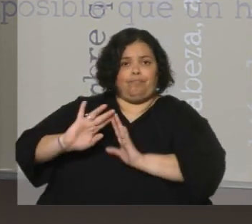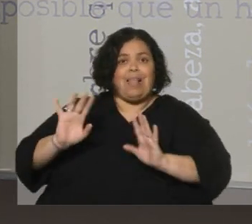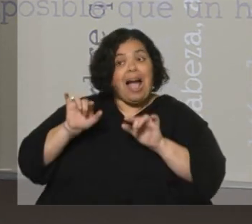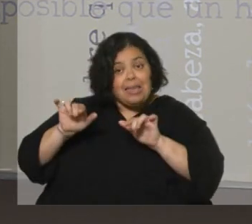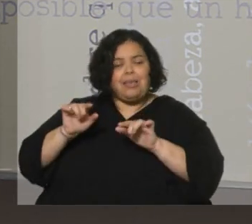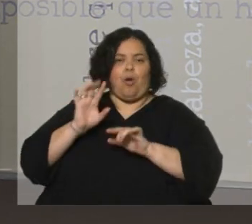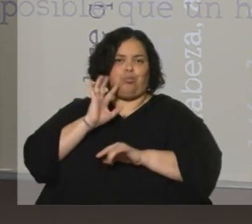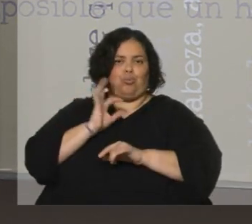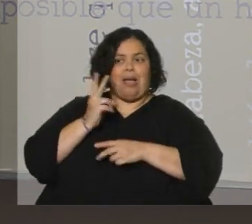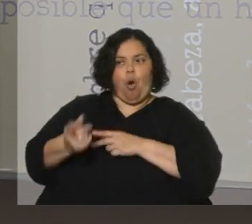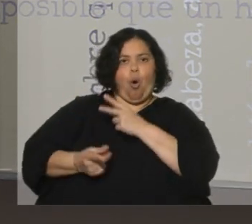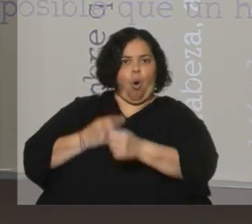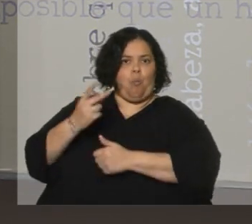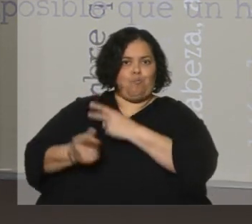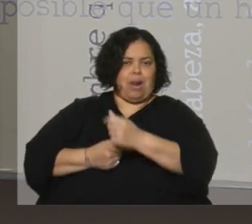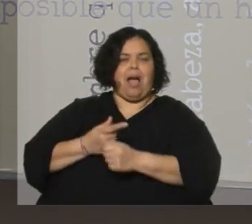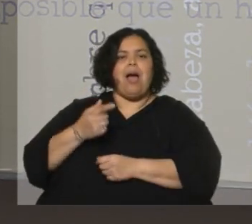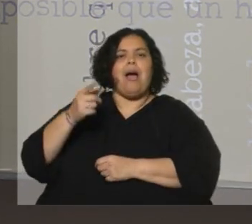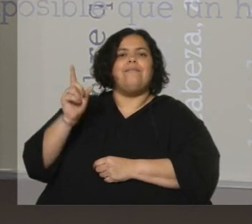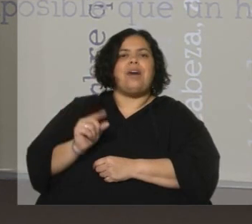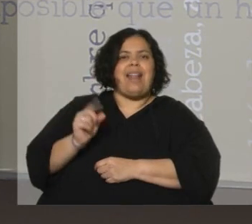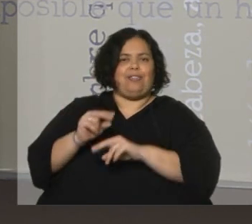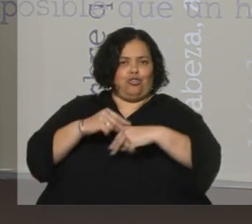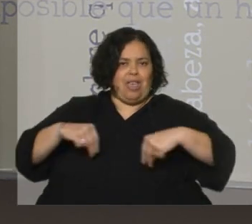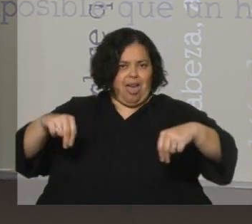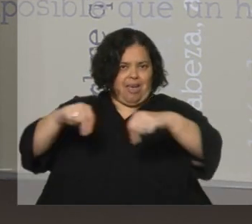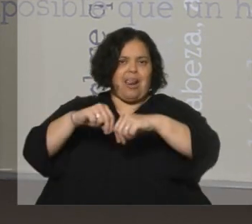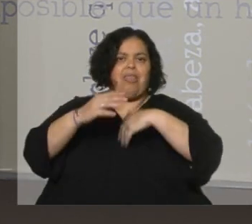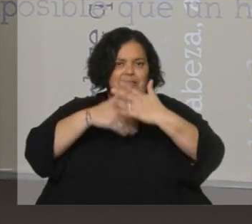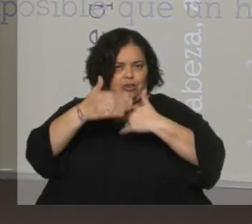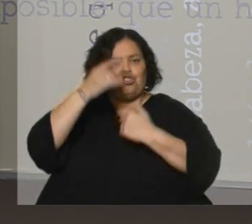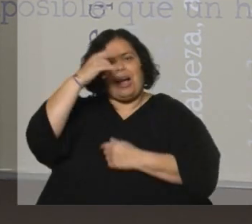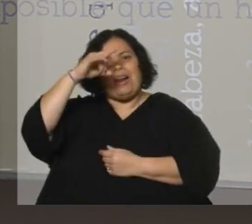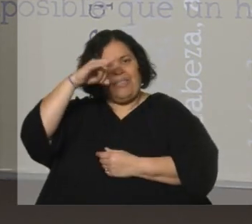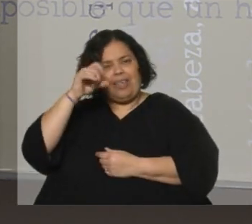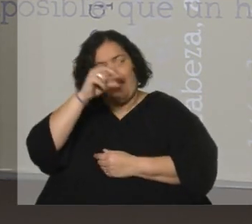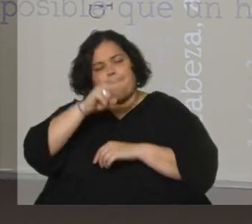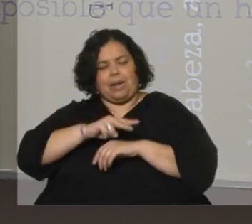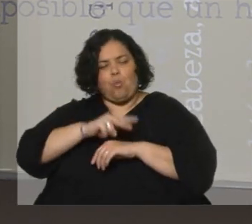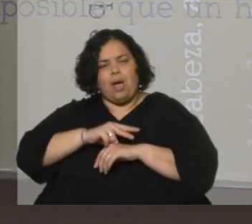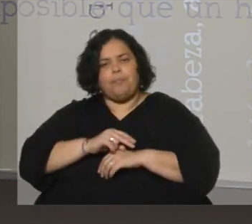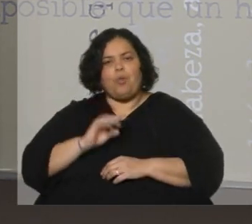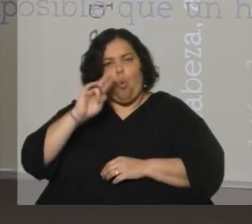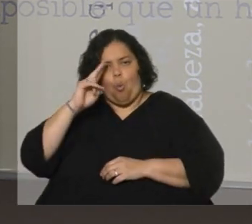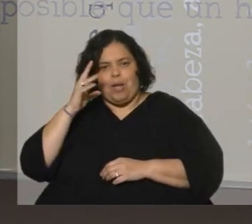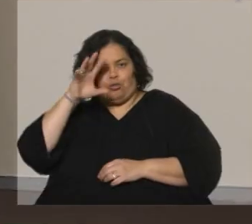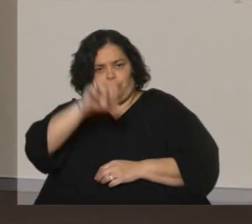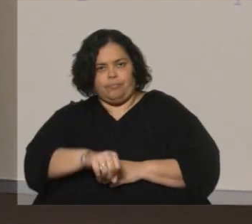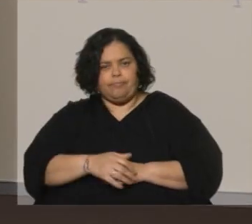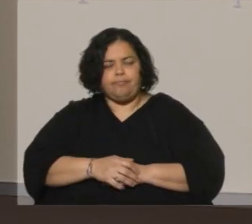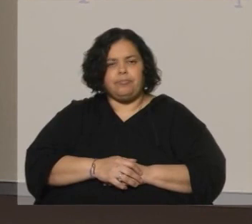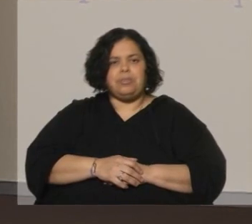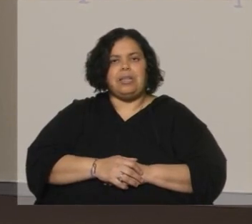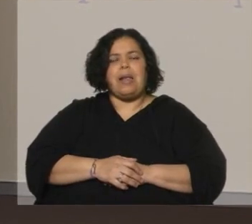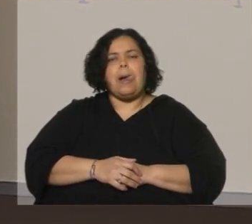compra de tierra a relativamente buen precio y poder desarrollar para hacer una ganadería ahí cortabarria viene del mundo ganadero